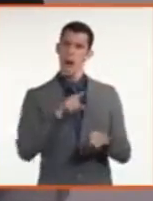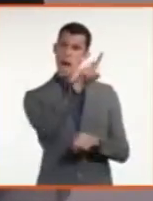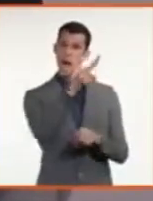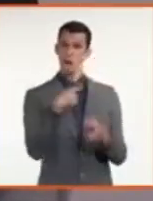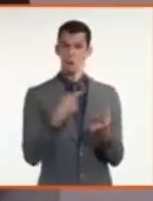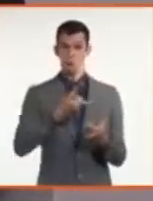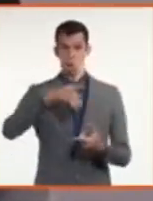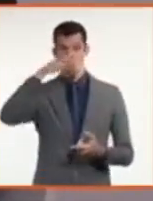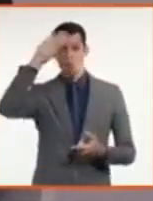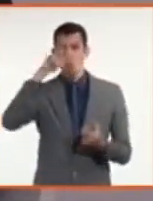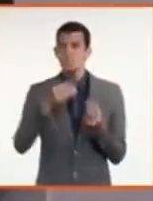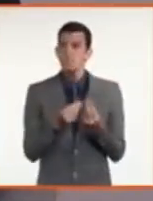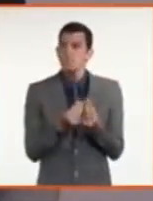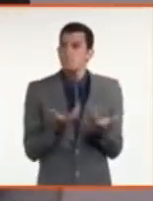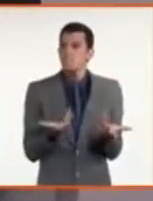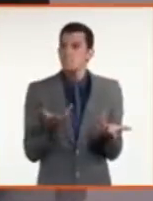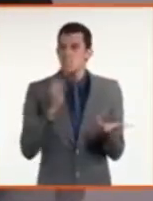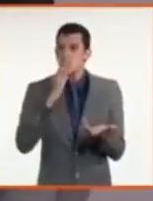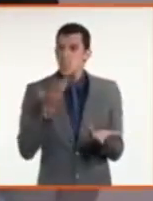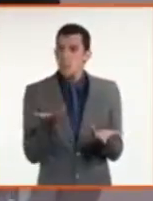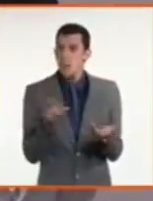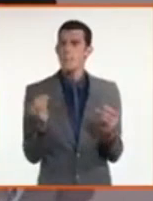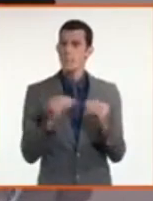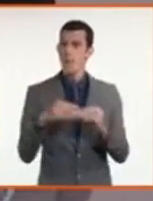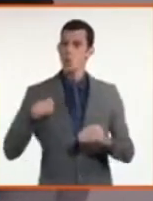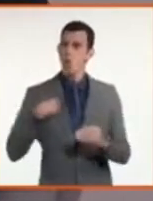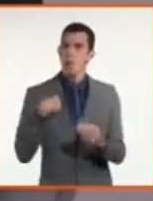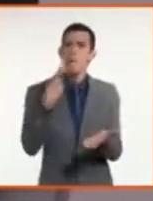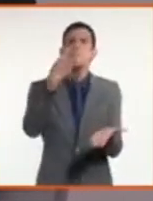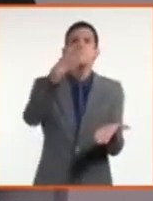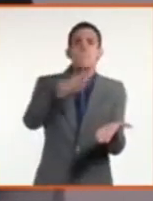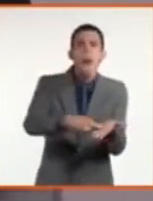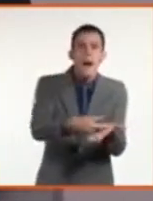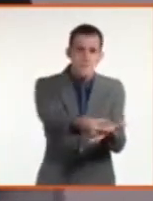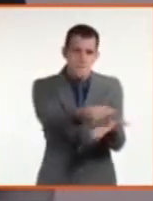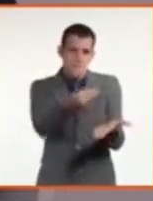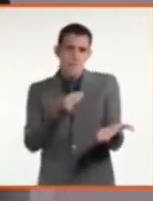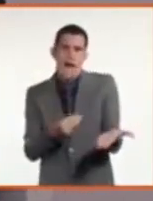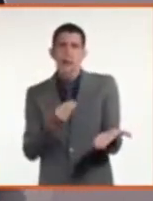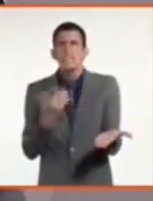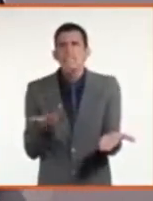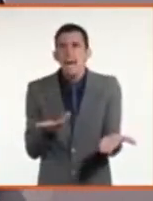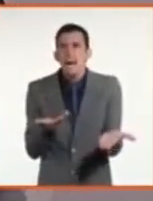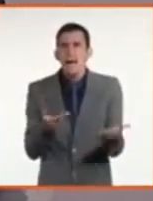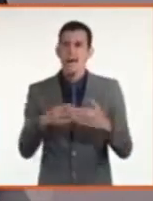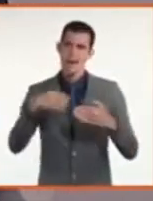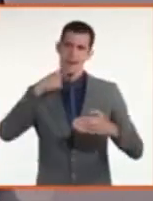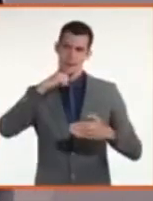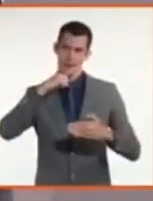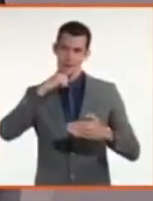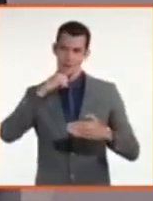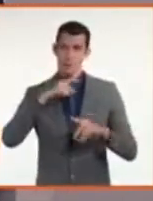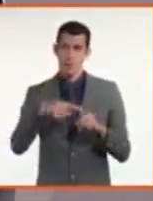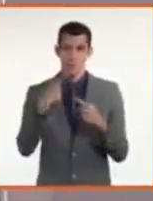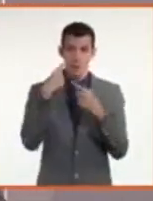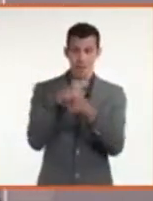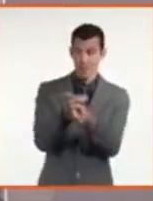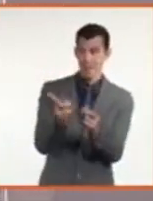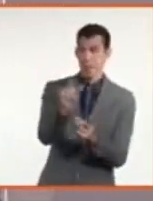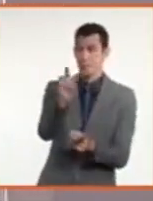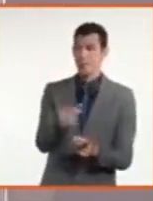razón que sea hay una demanda de dólares en efectivo en el país que en este momento la está enfrentando la ésta